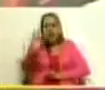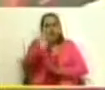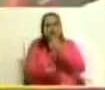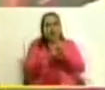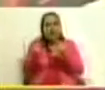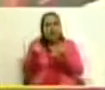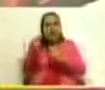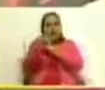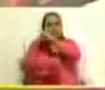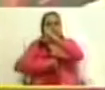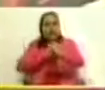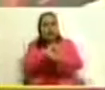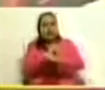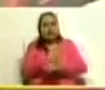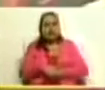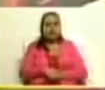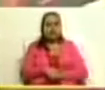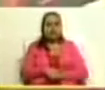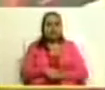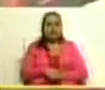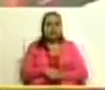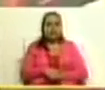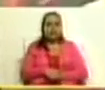Monetario Internacional,